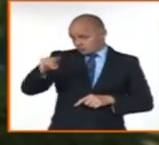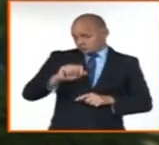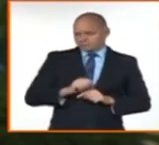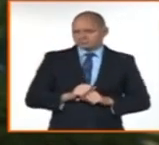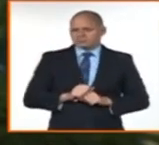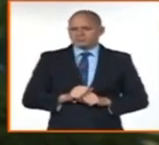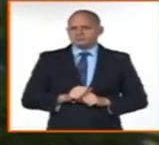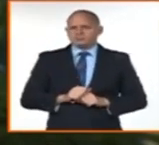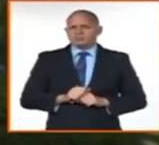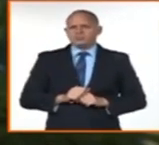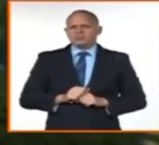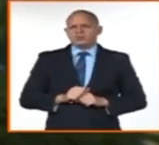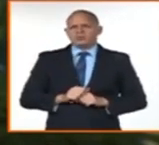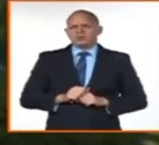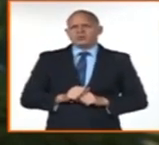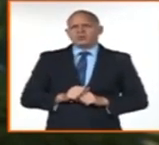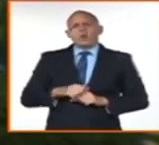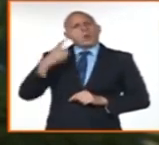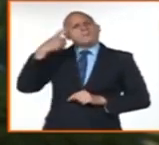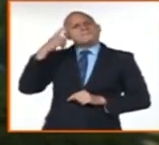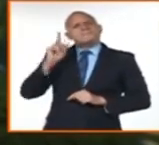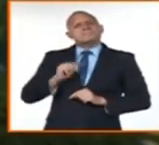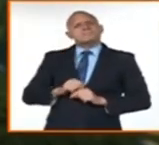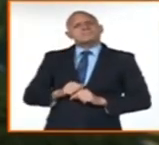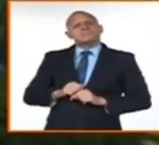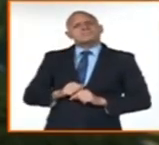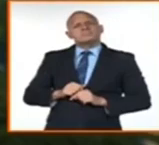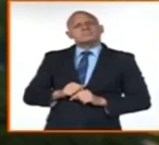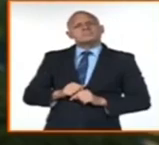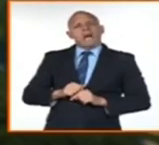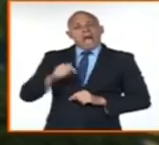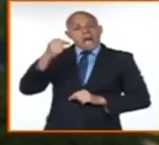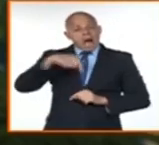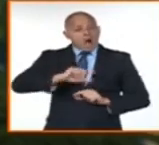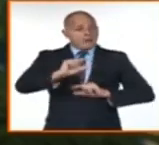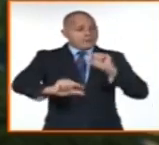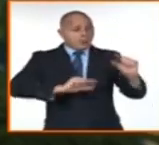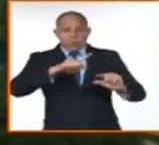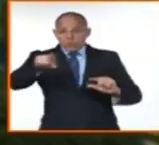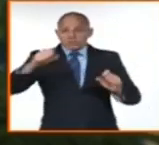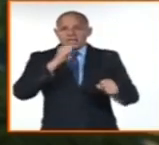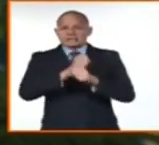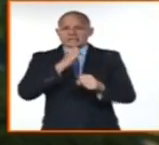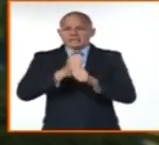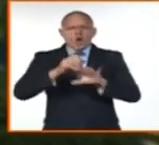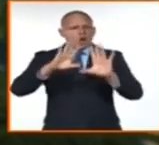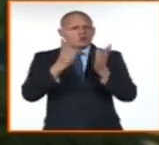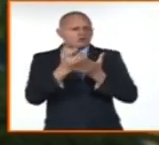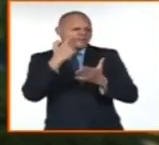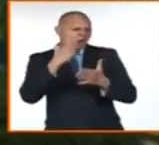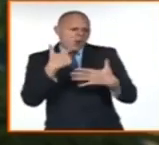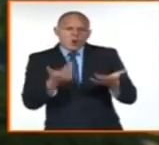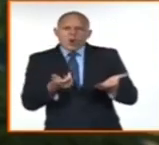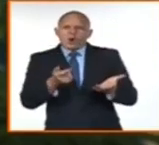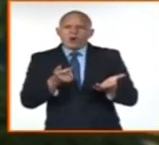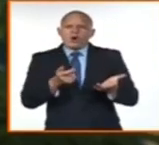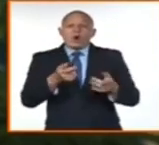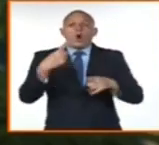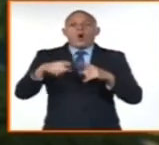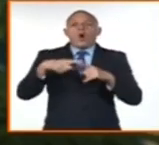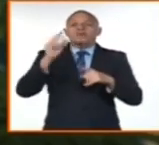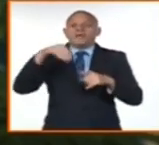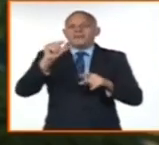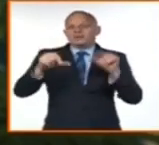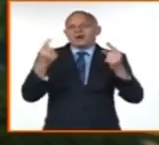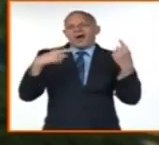afuera, particularmente hacia Estados Unidos, las acciones que están haciendo ustedes contra el racismo, contra la homofobia,